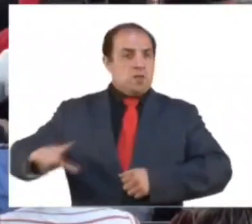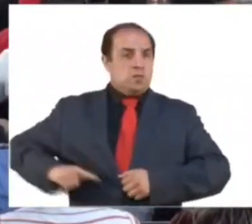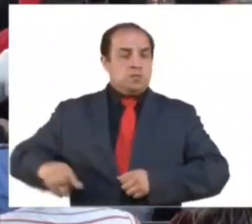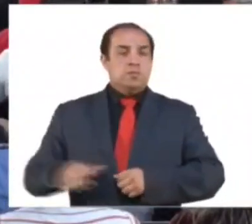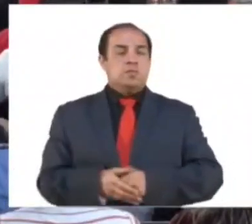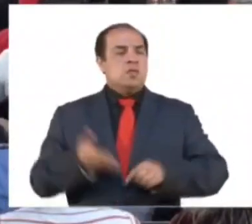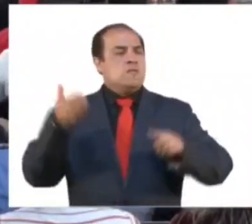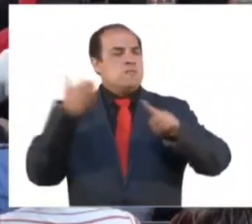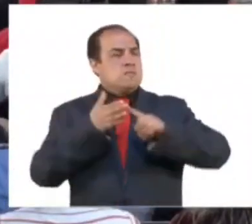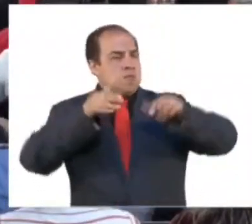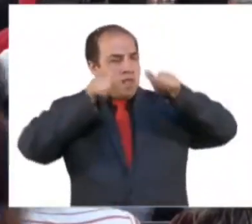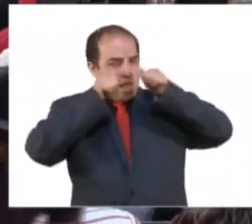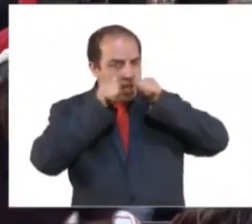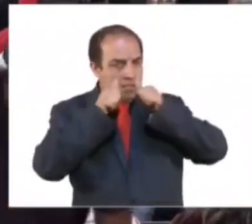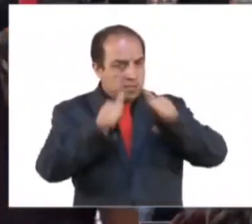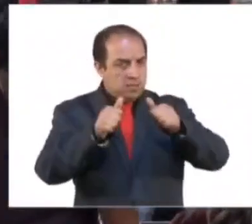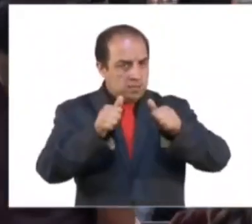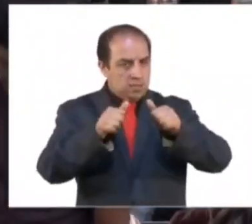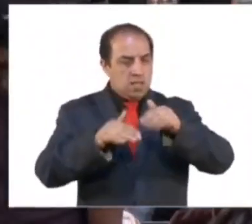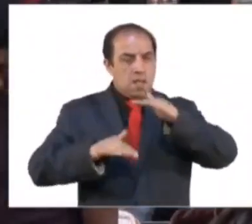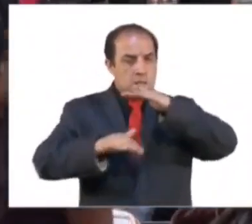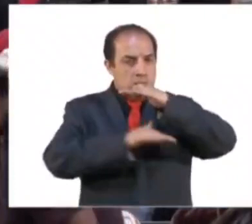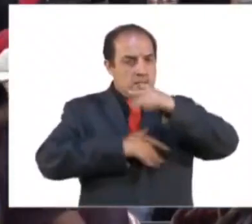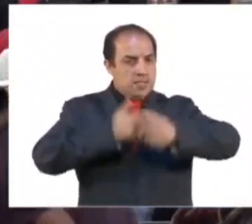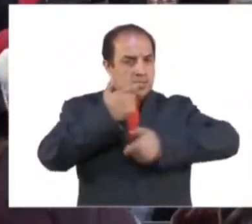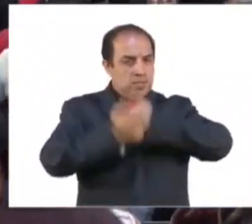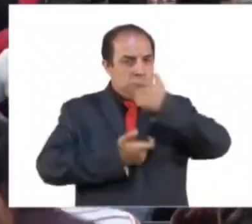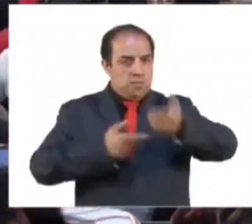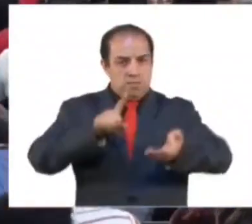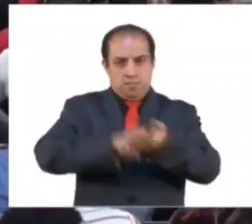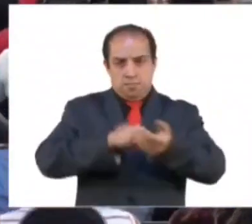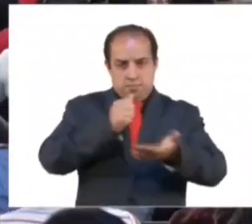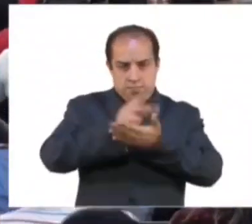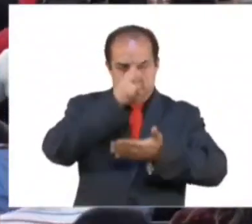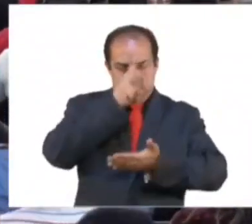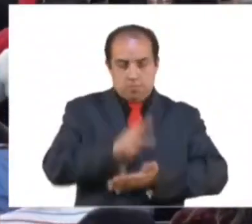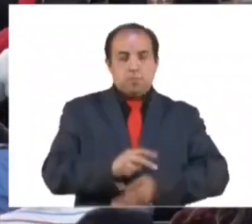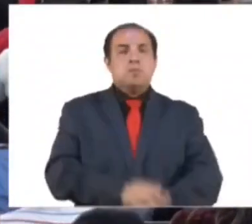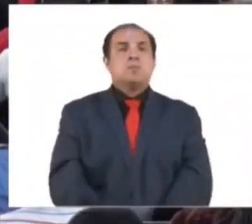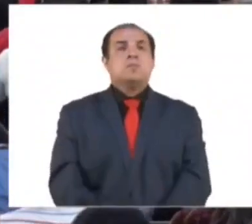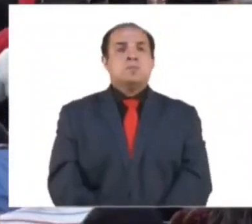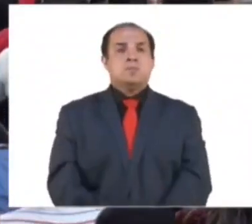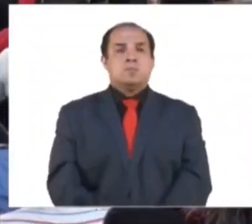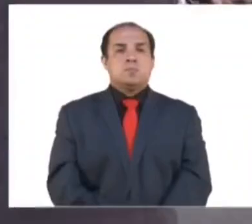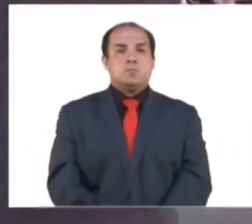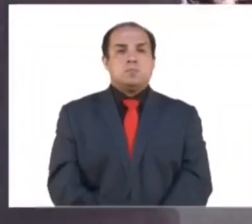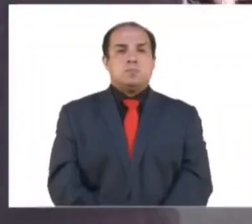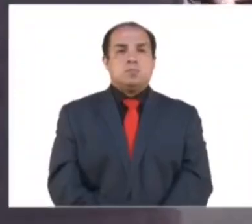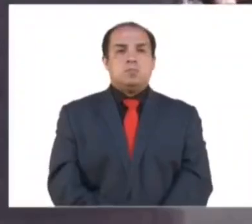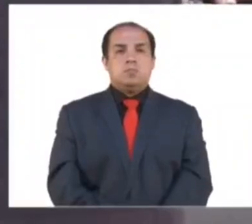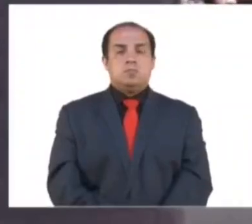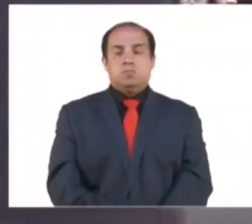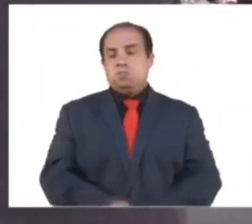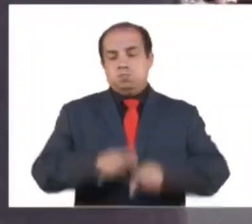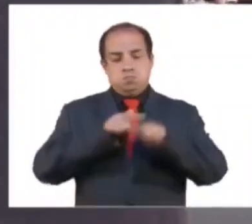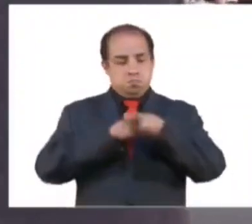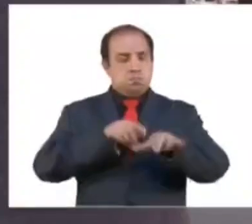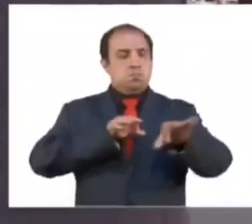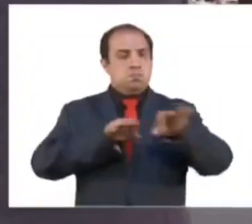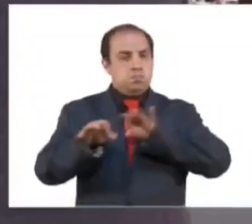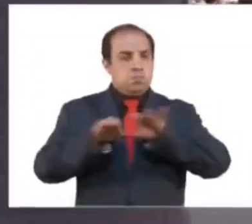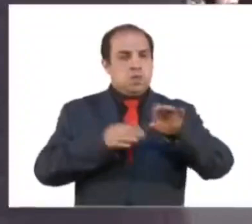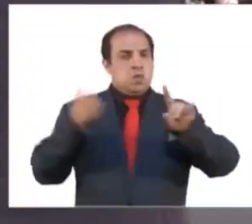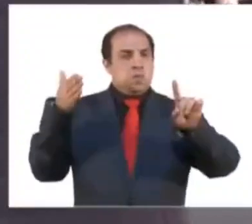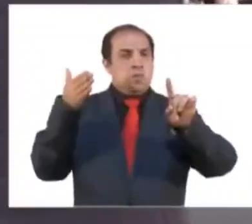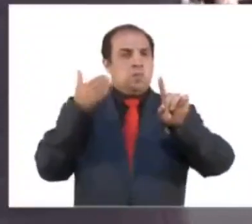de atender a la base económica de la ciudad. Igualmente, seguimos